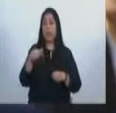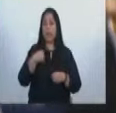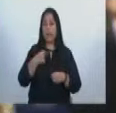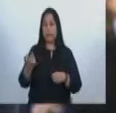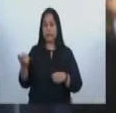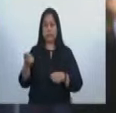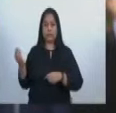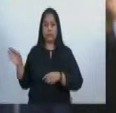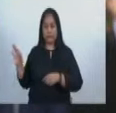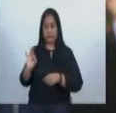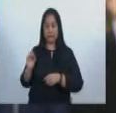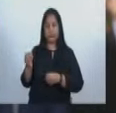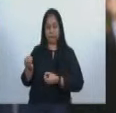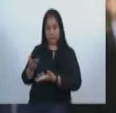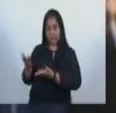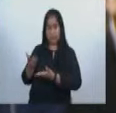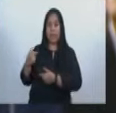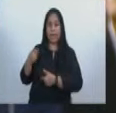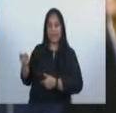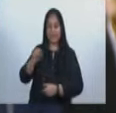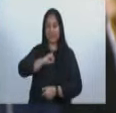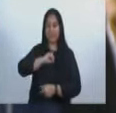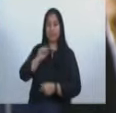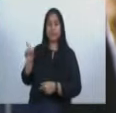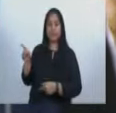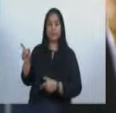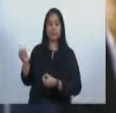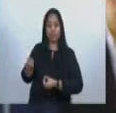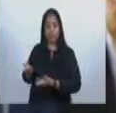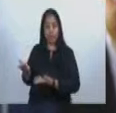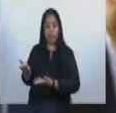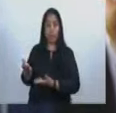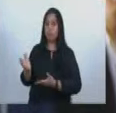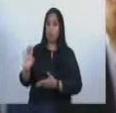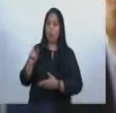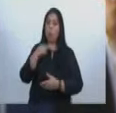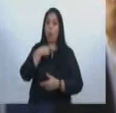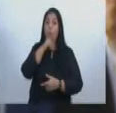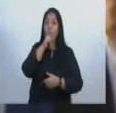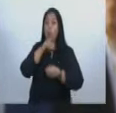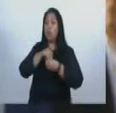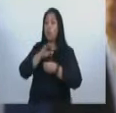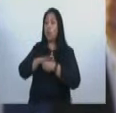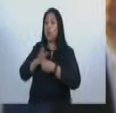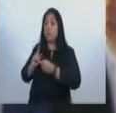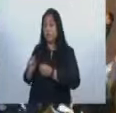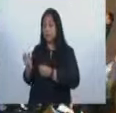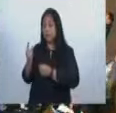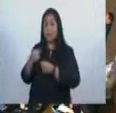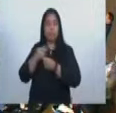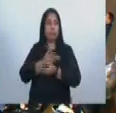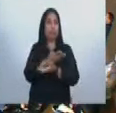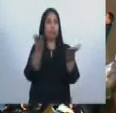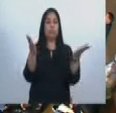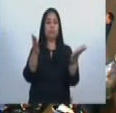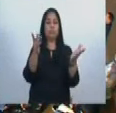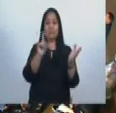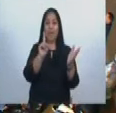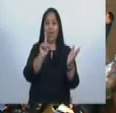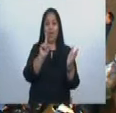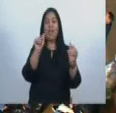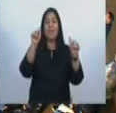Quiero ofrecer un trabajo porque me cae bien y no abrirla a toda la población vamos